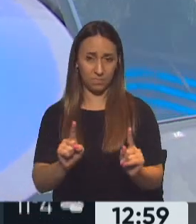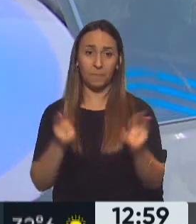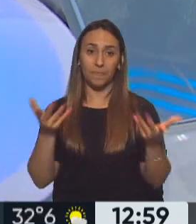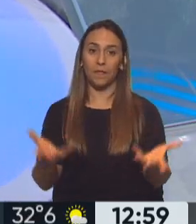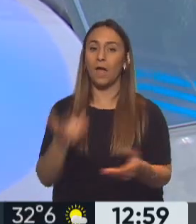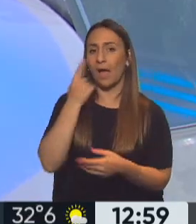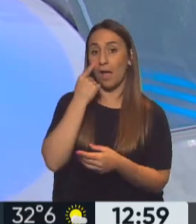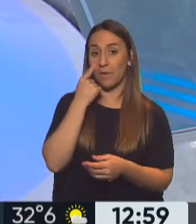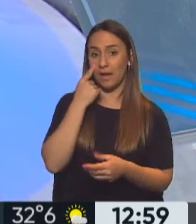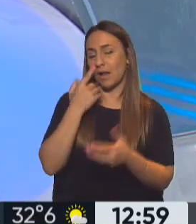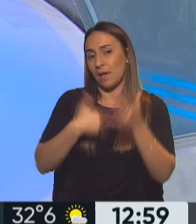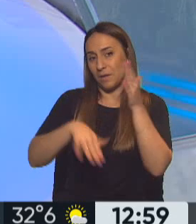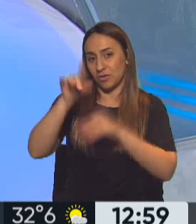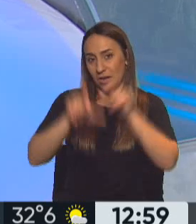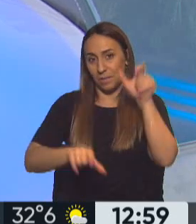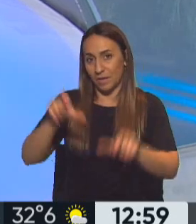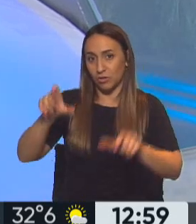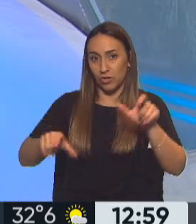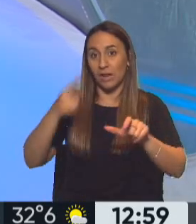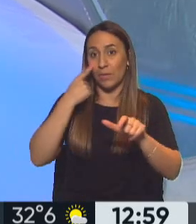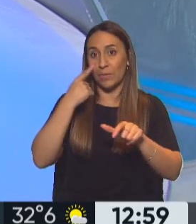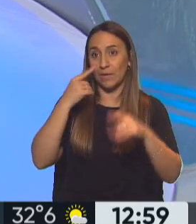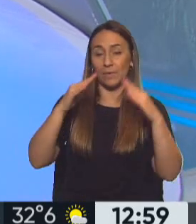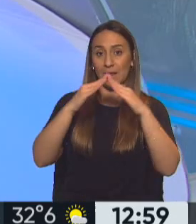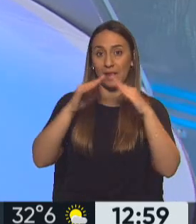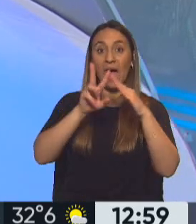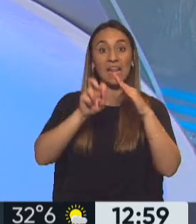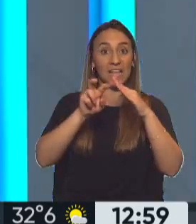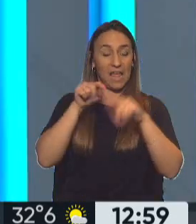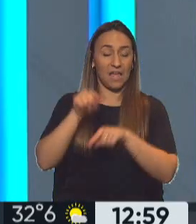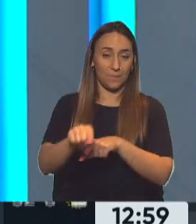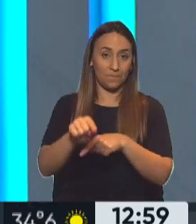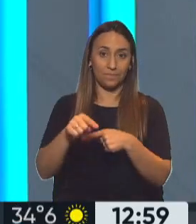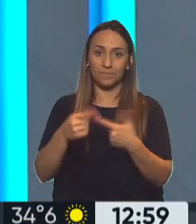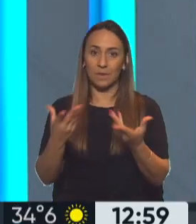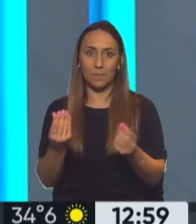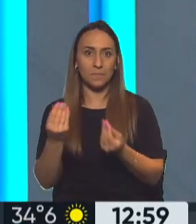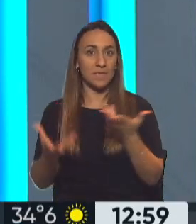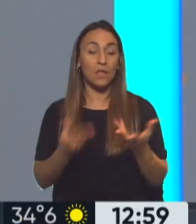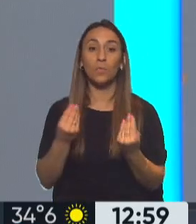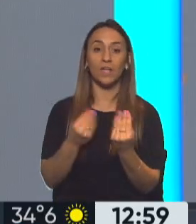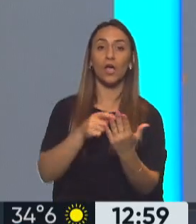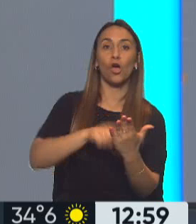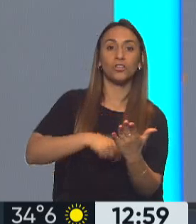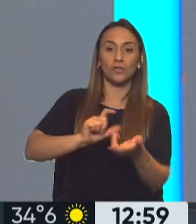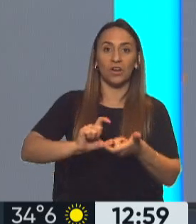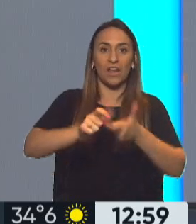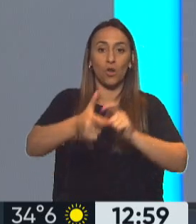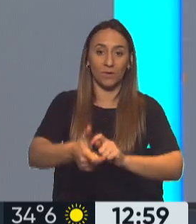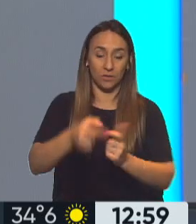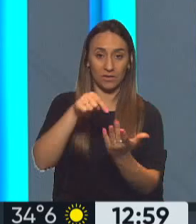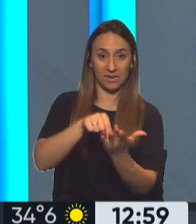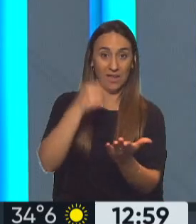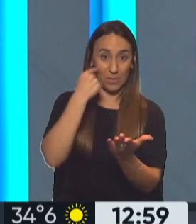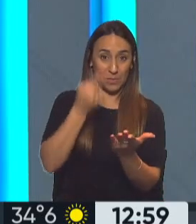que tienen todos los inquilinos y un drama que han vivido y están viviendo es el momento de la renovación del contrato, ¿no? Donde te viene,